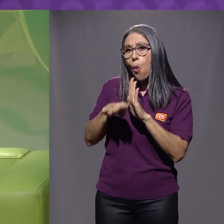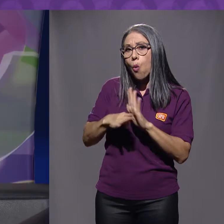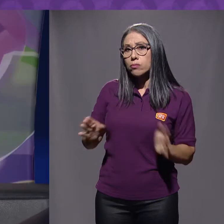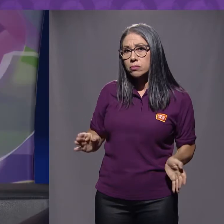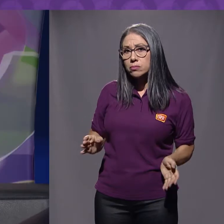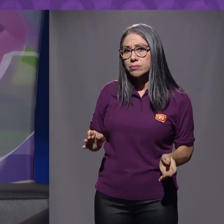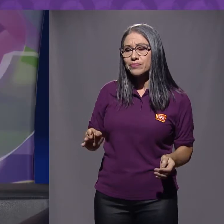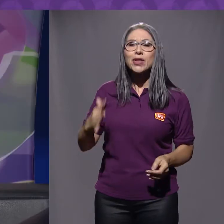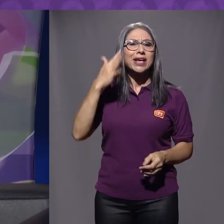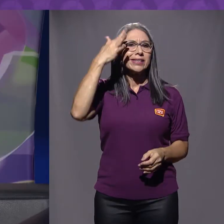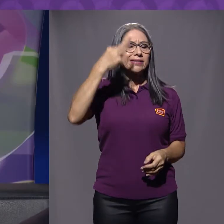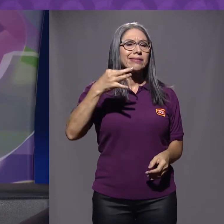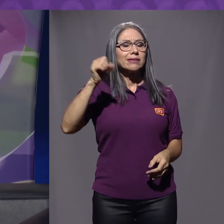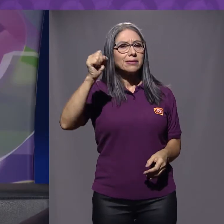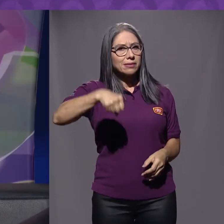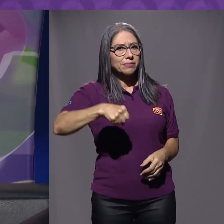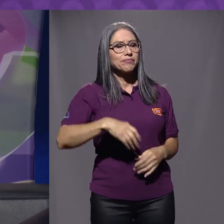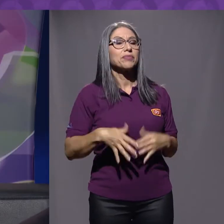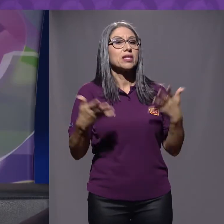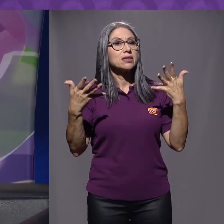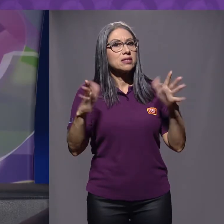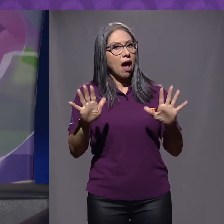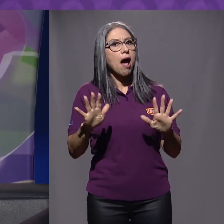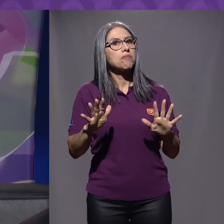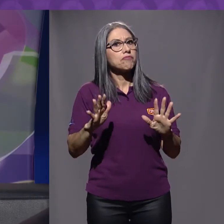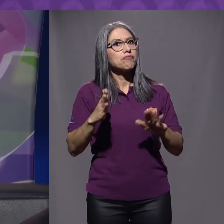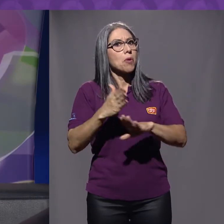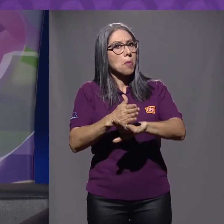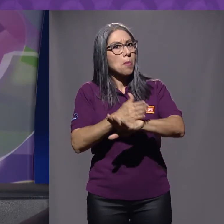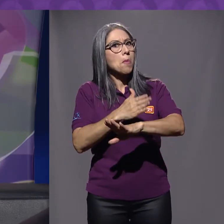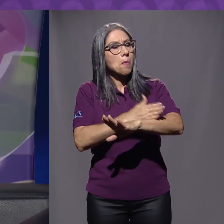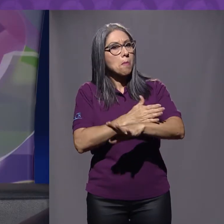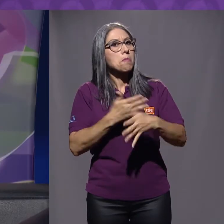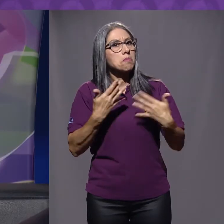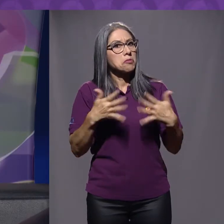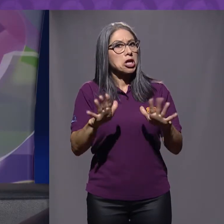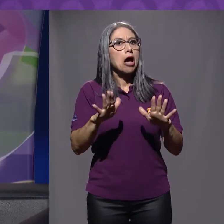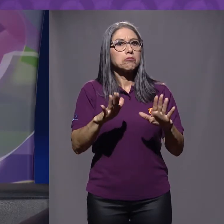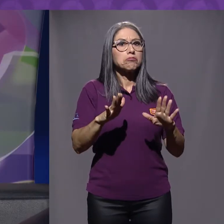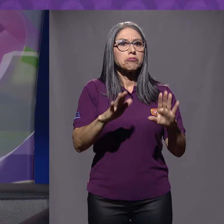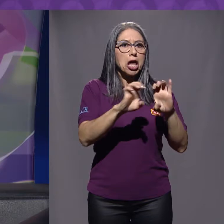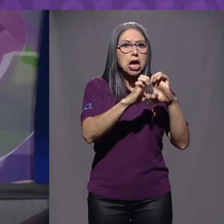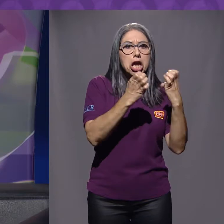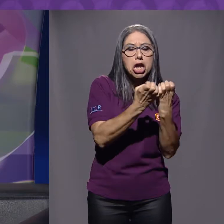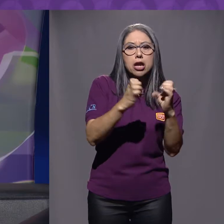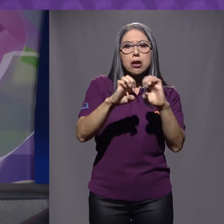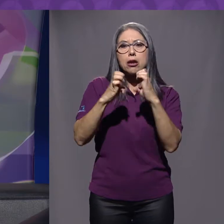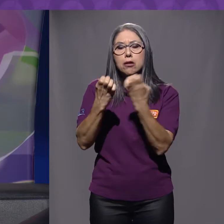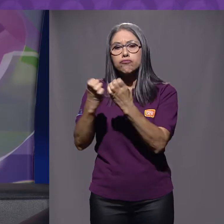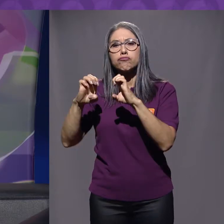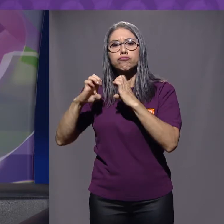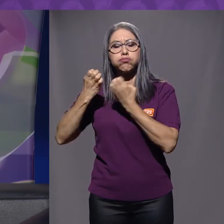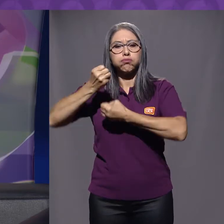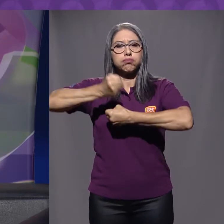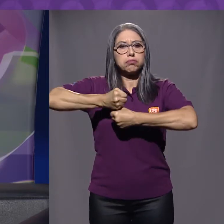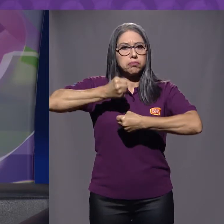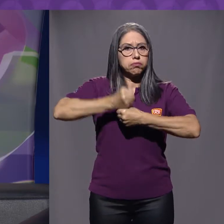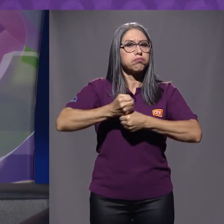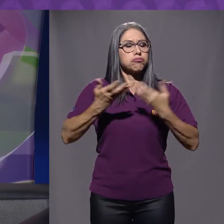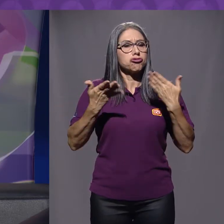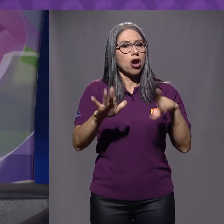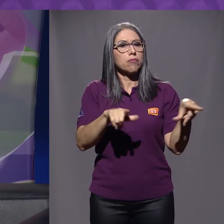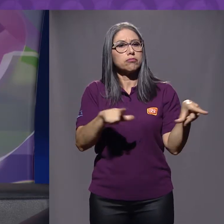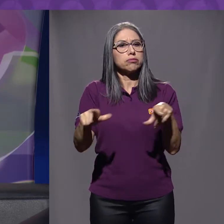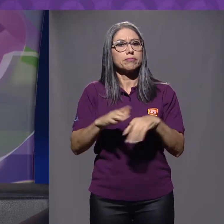política? Yo creo que sí, ya hemos avanzado, digamos, tenemos ya los equipos de trabajo